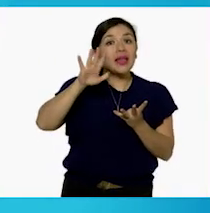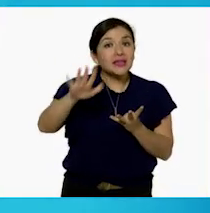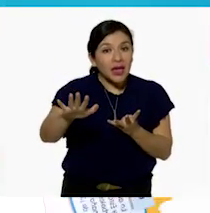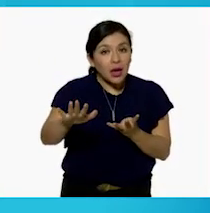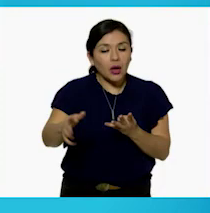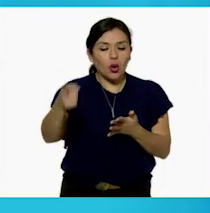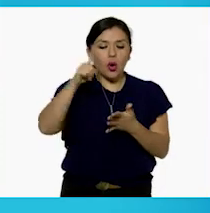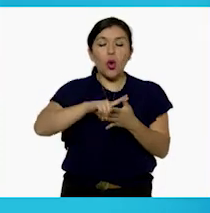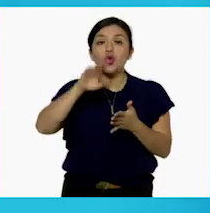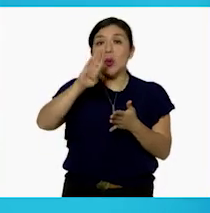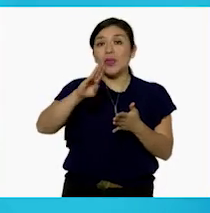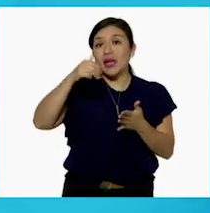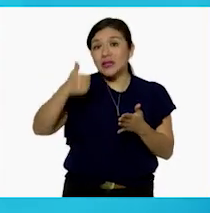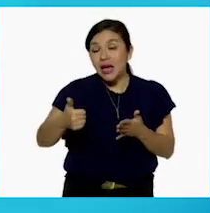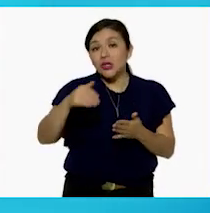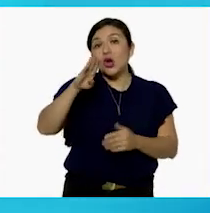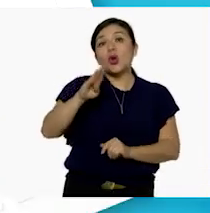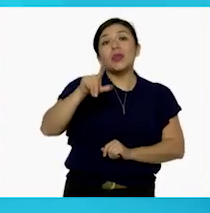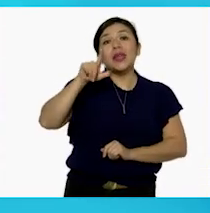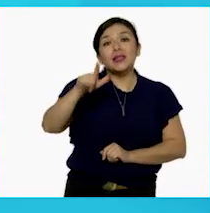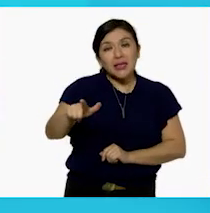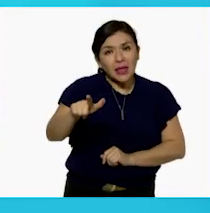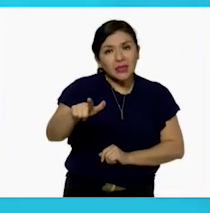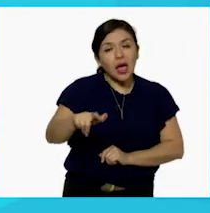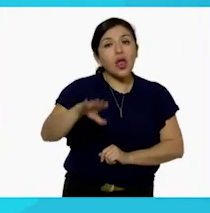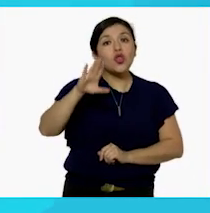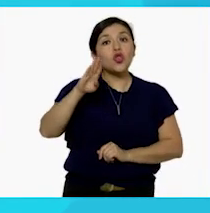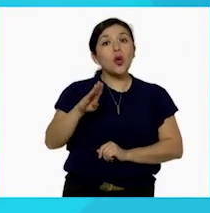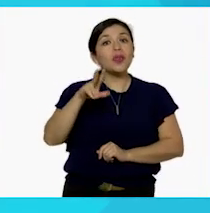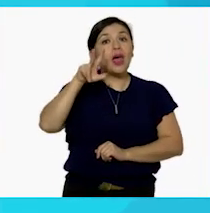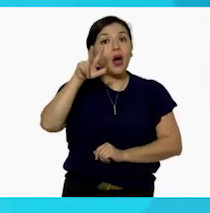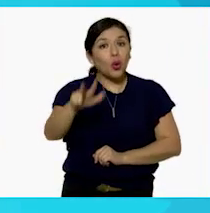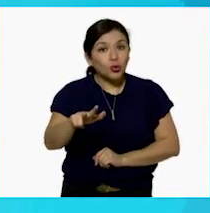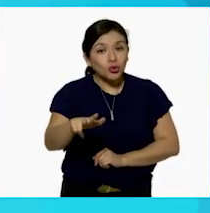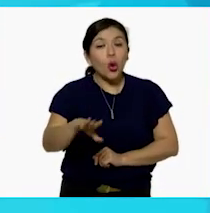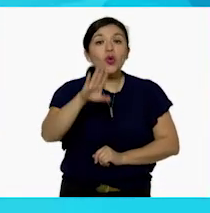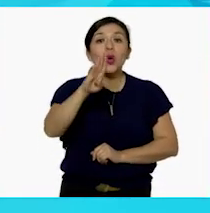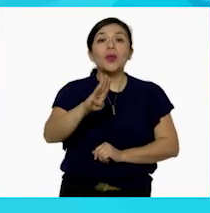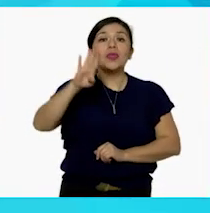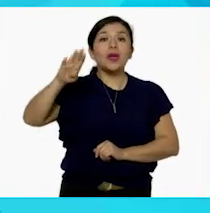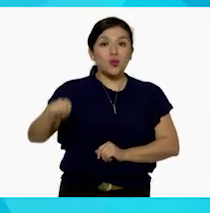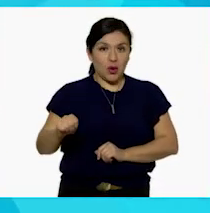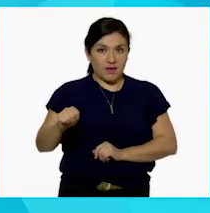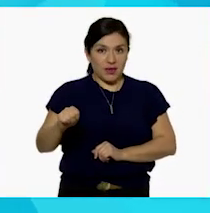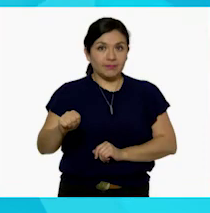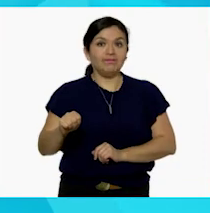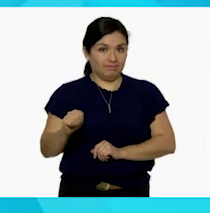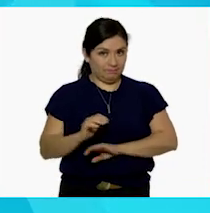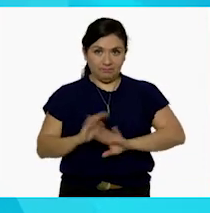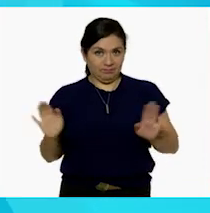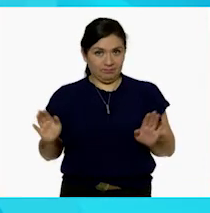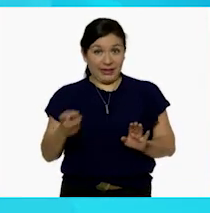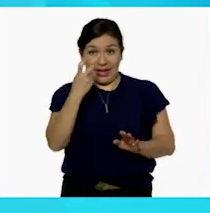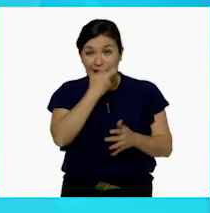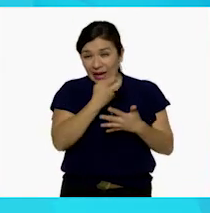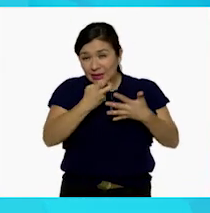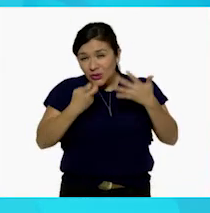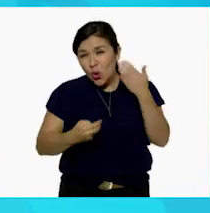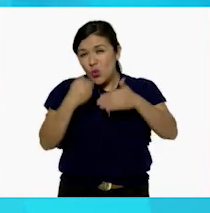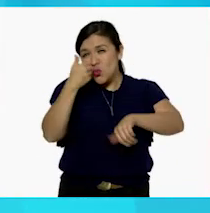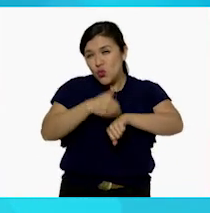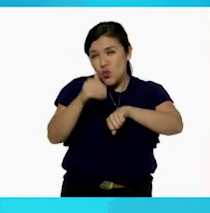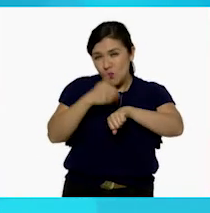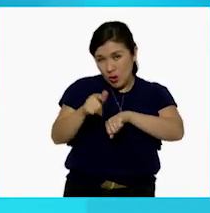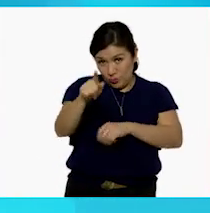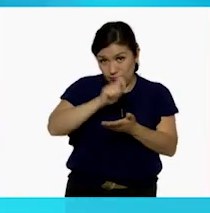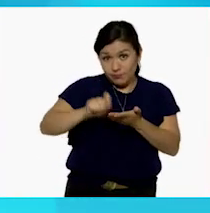95, 96, 97, 98 y 99. Muy todas bien. Estas páginas, Pepe,